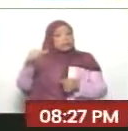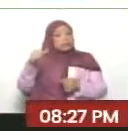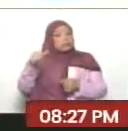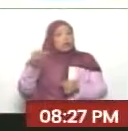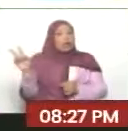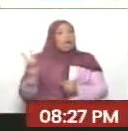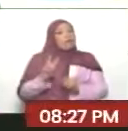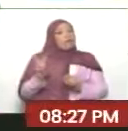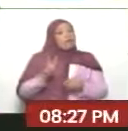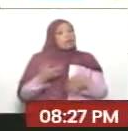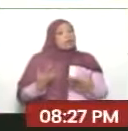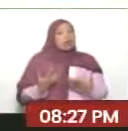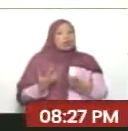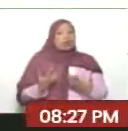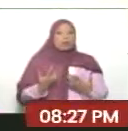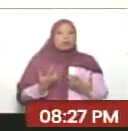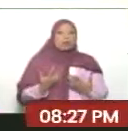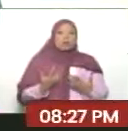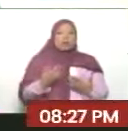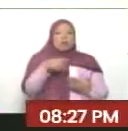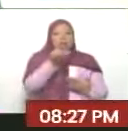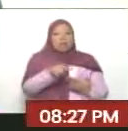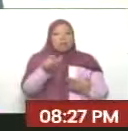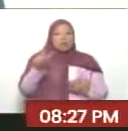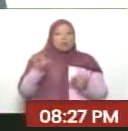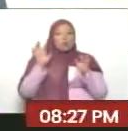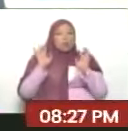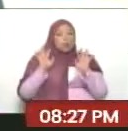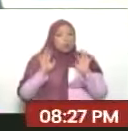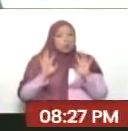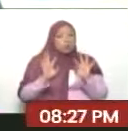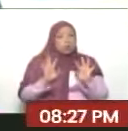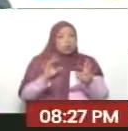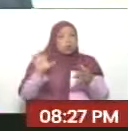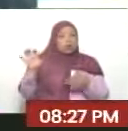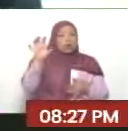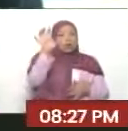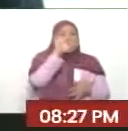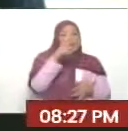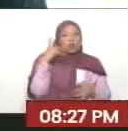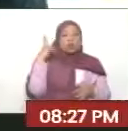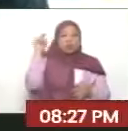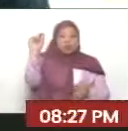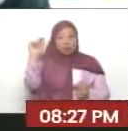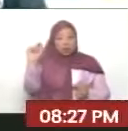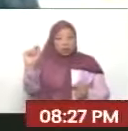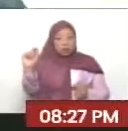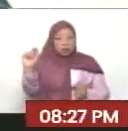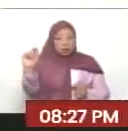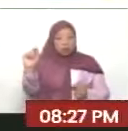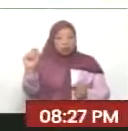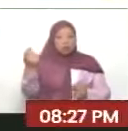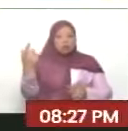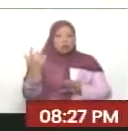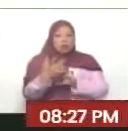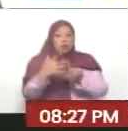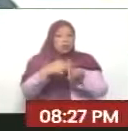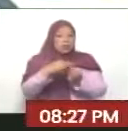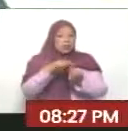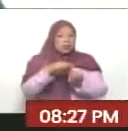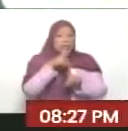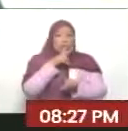manchar a la noble migración venezolana que tuvo que irse en medio de las